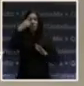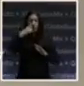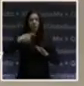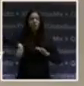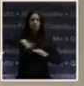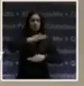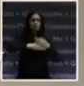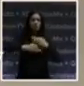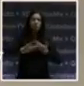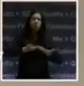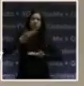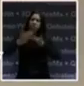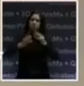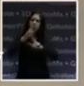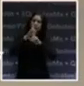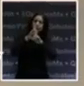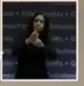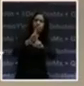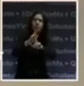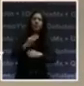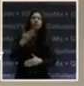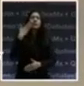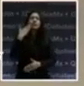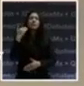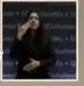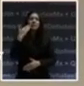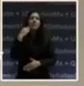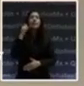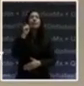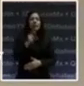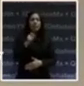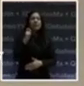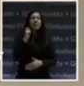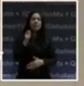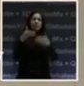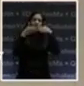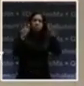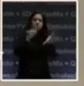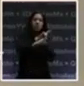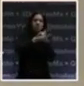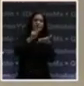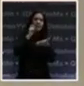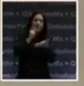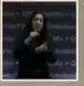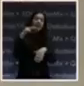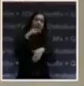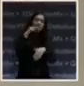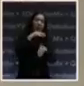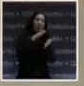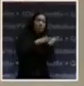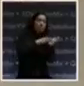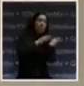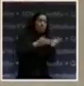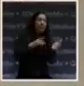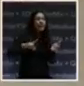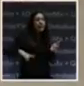servir con respeto y amabilidad. Va de la mano la transparencia. Por supuesto que es en todo momento agilizar los trámites, y ya sea